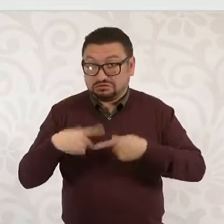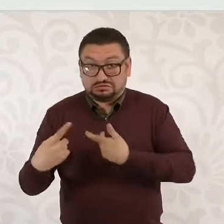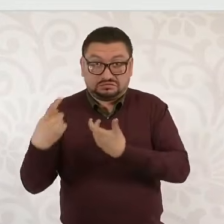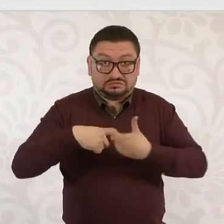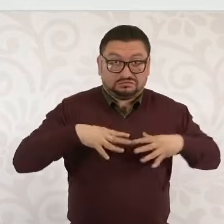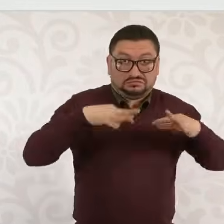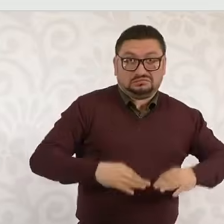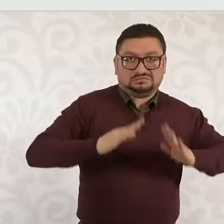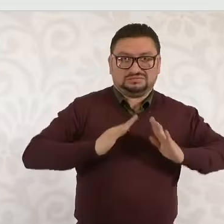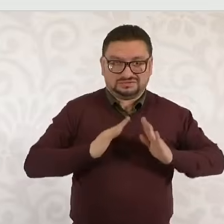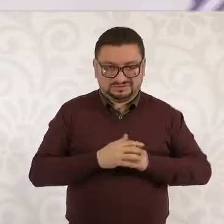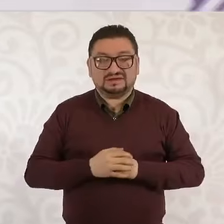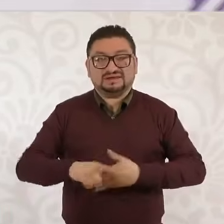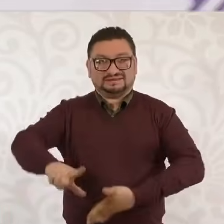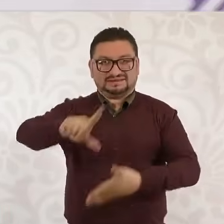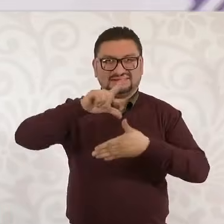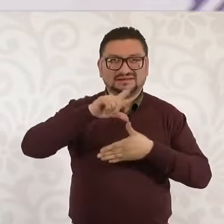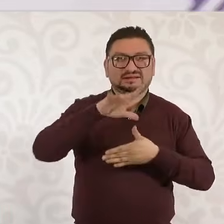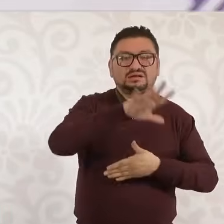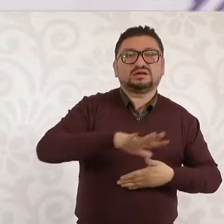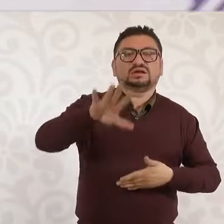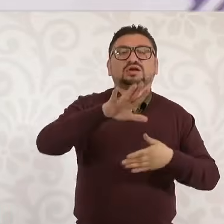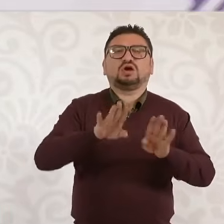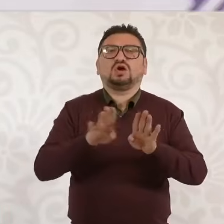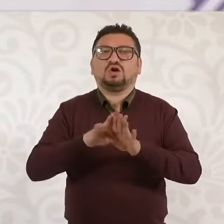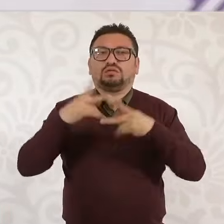En América Latina los ejércitos vienen de las élites.